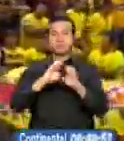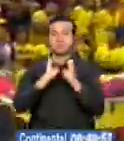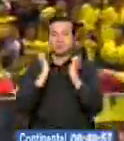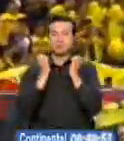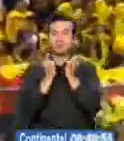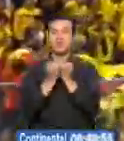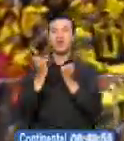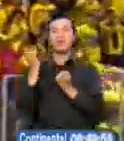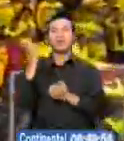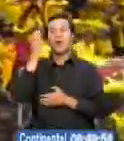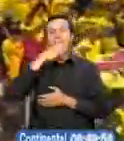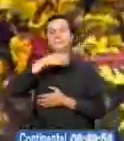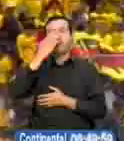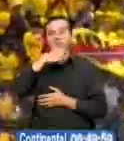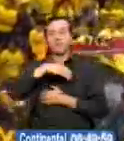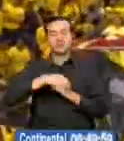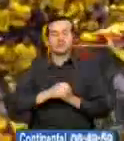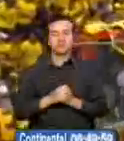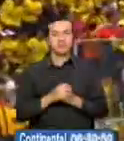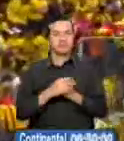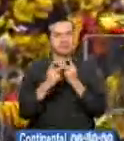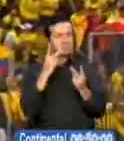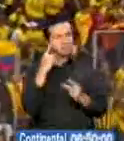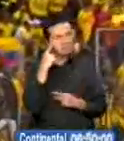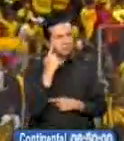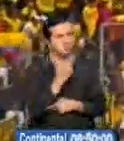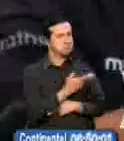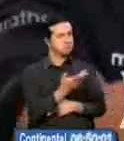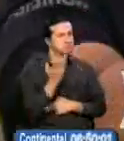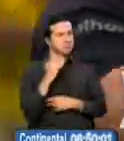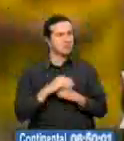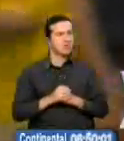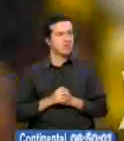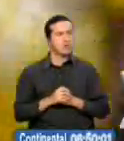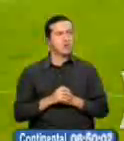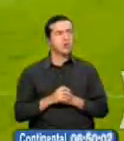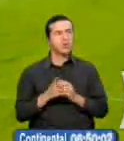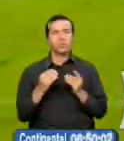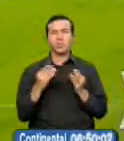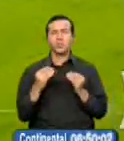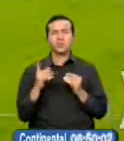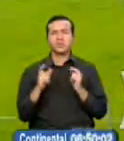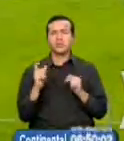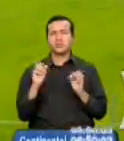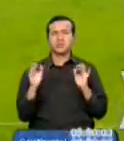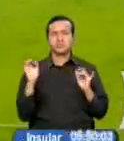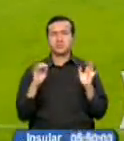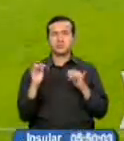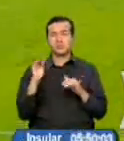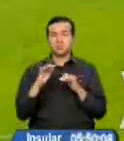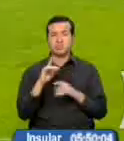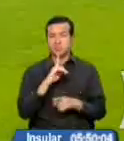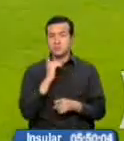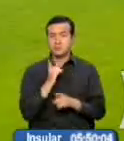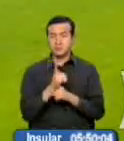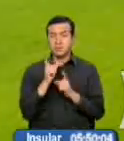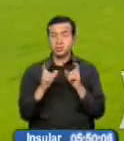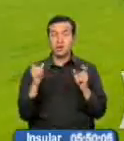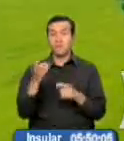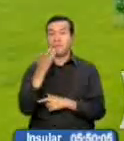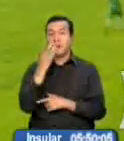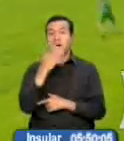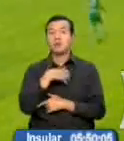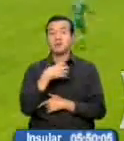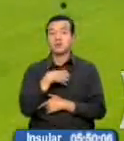Bellavista, en la ciudad de Ambato. Un escenario que lució con una presencia mayoritaria, como correspondía, de la gente de